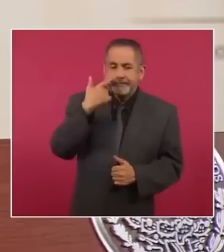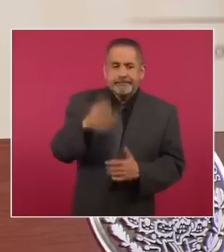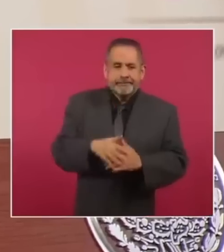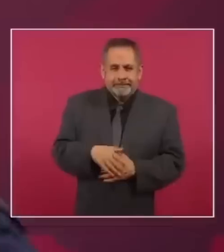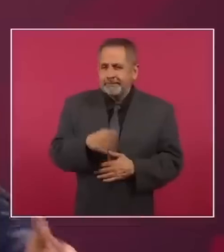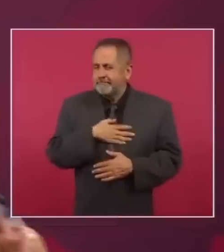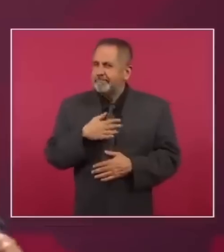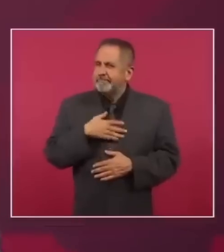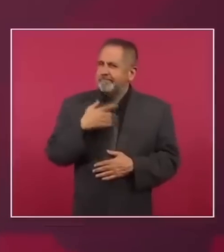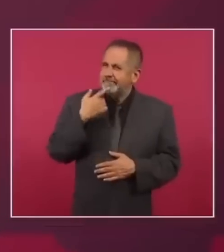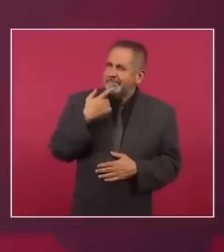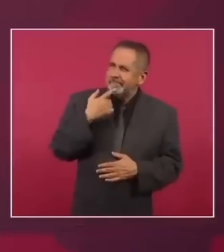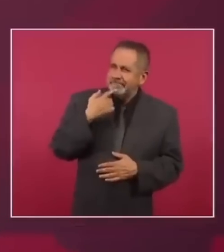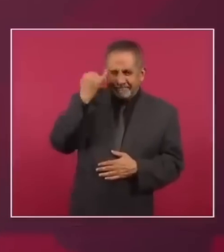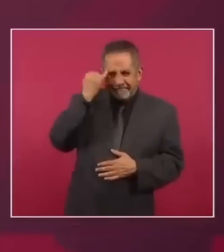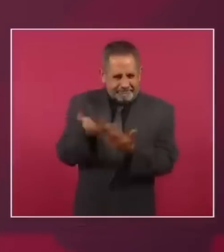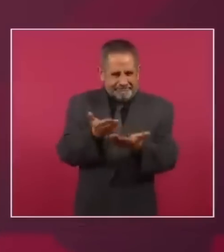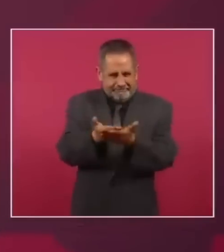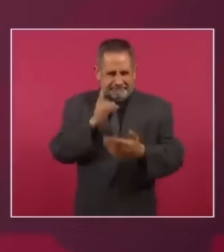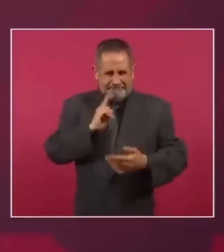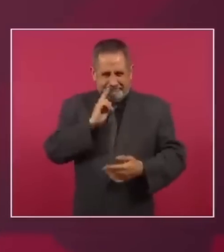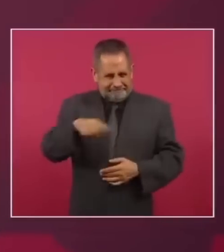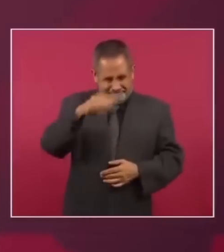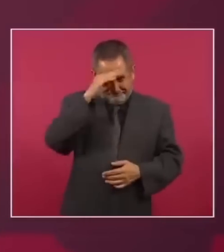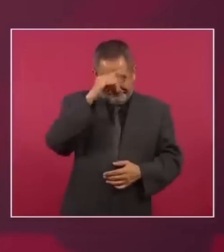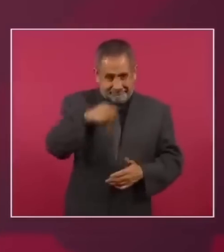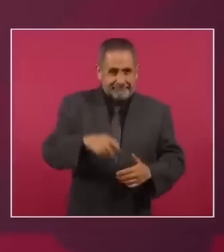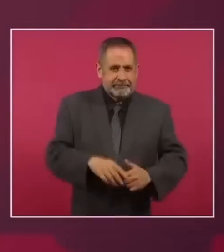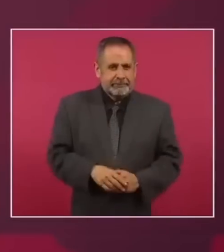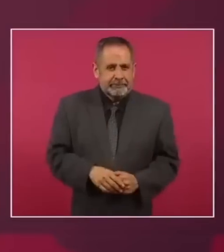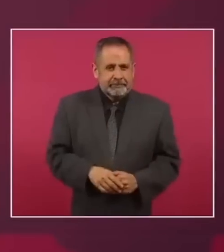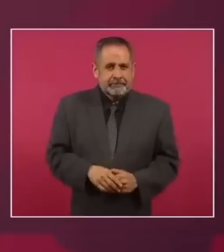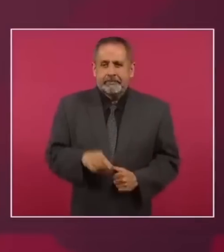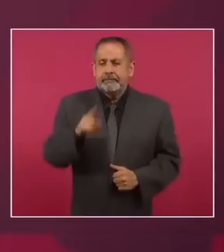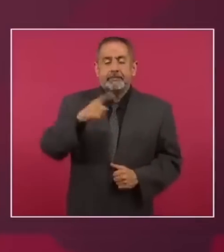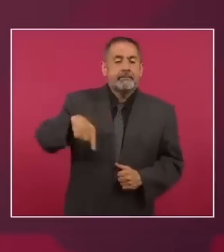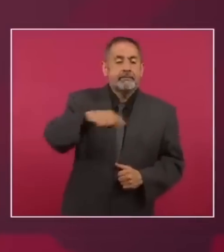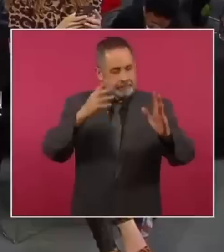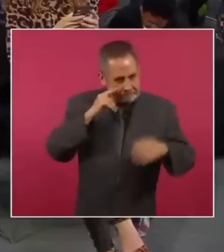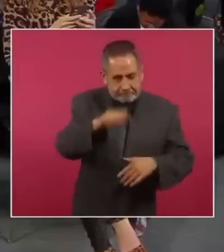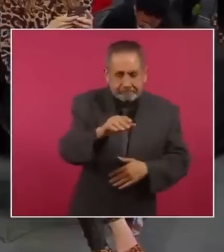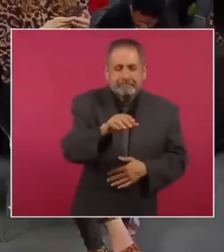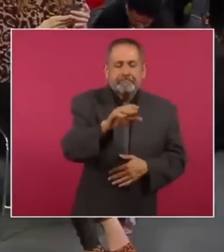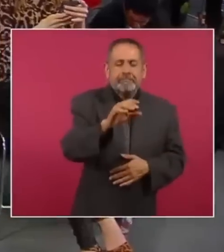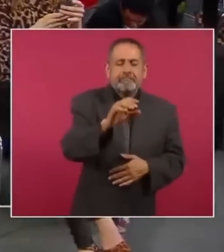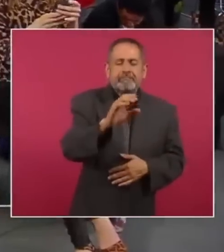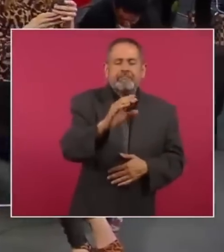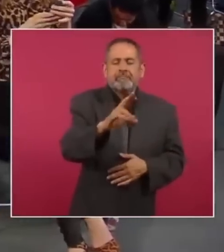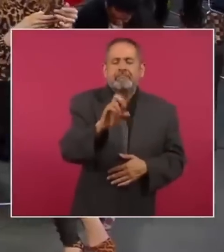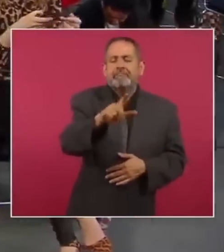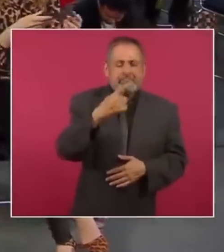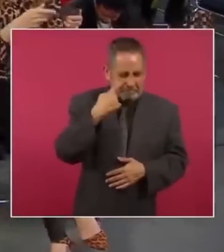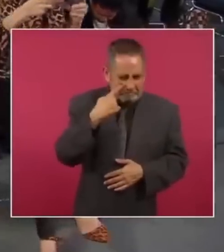Sería buena la propuesta, ¿no?, a los legisladores del PAN. vamos a hacer